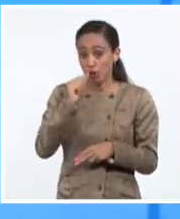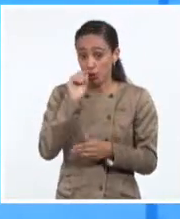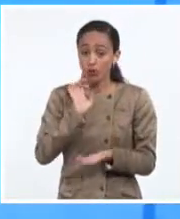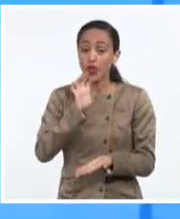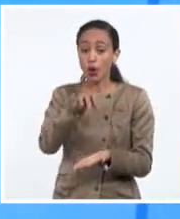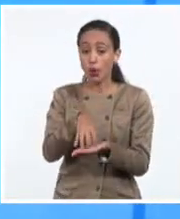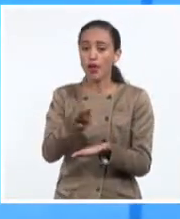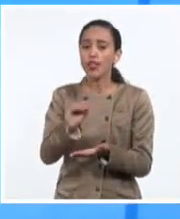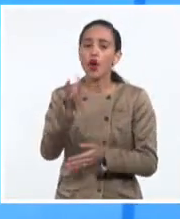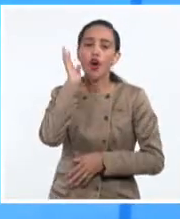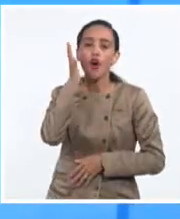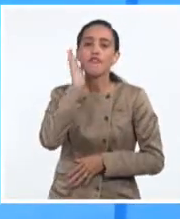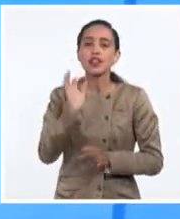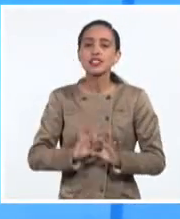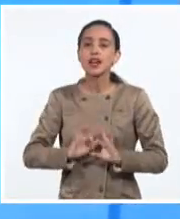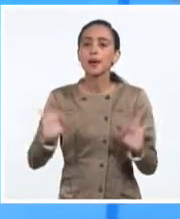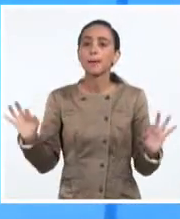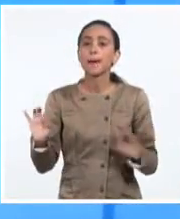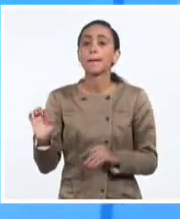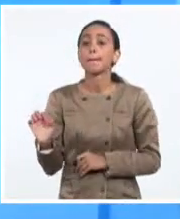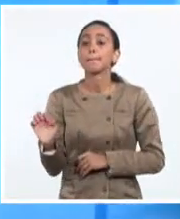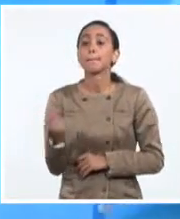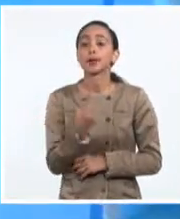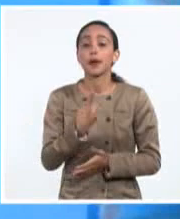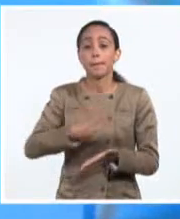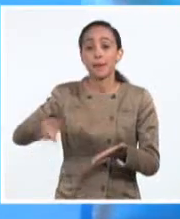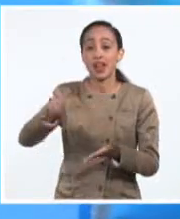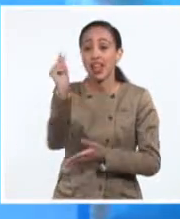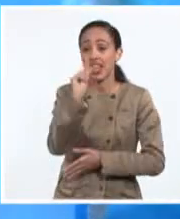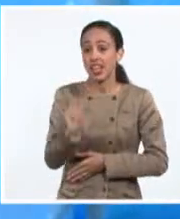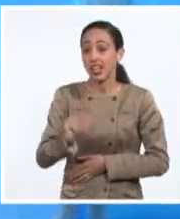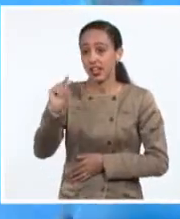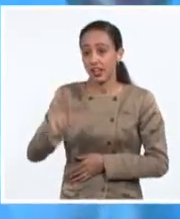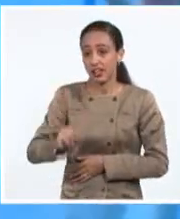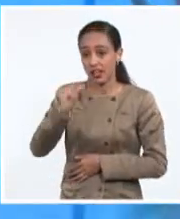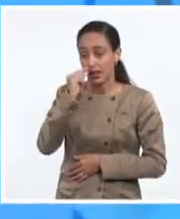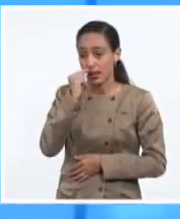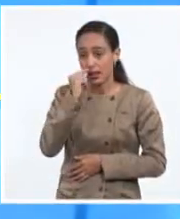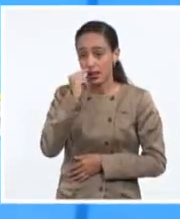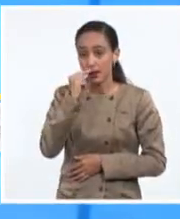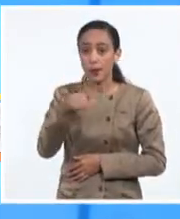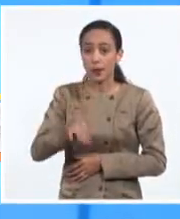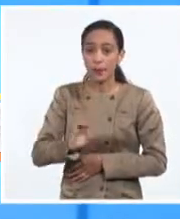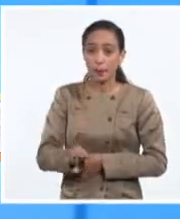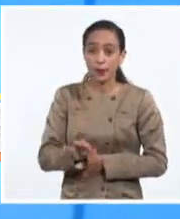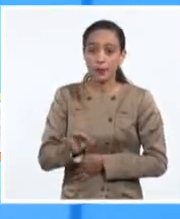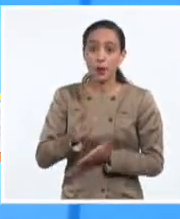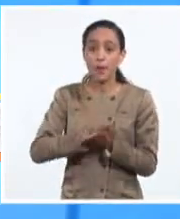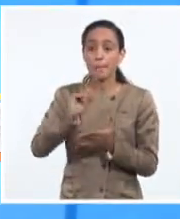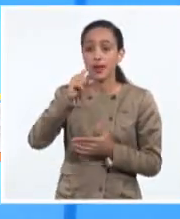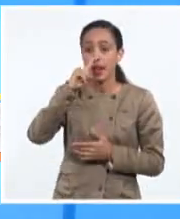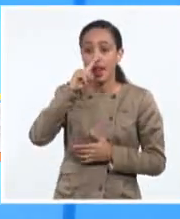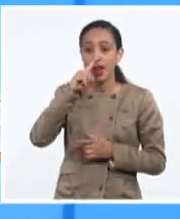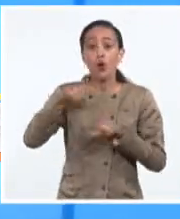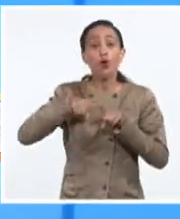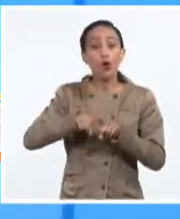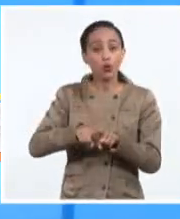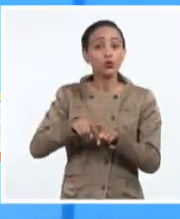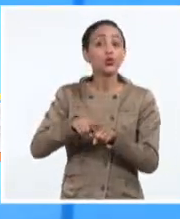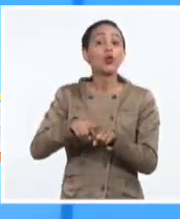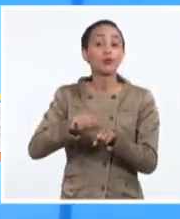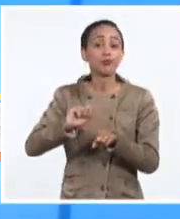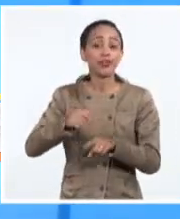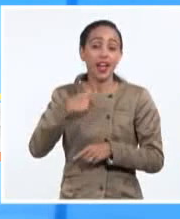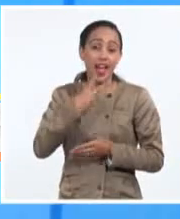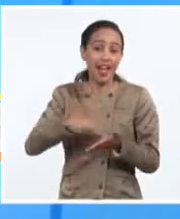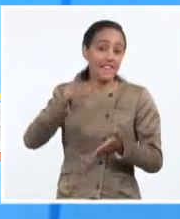en conferencia de prensa que el primer bailarín italiano del Teatro La Scala de Milán, Jacopo Tisi, acompañará a Valdés como